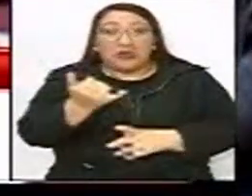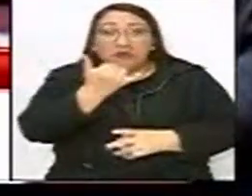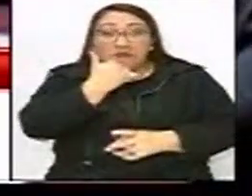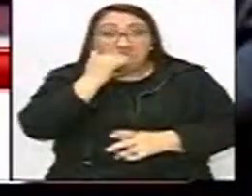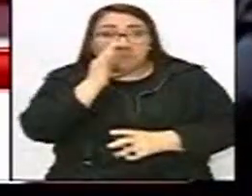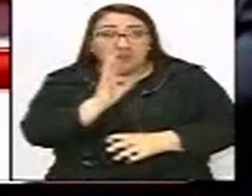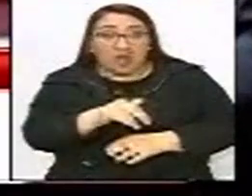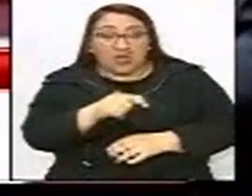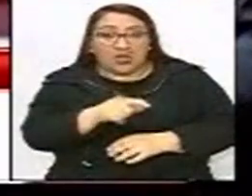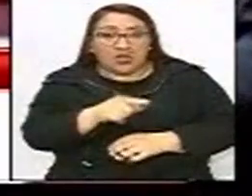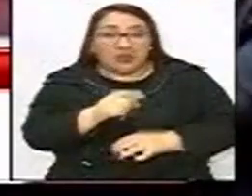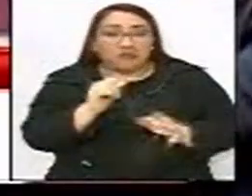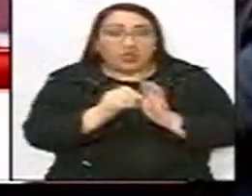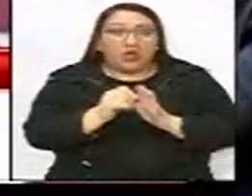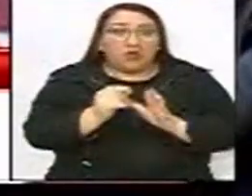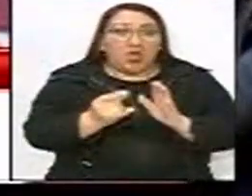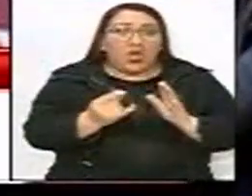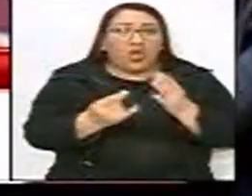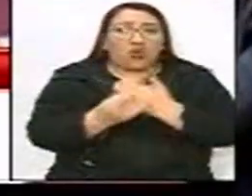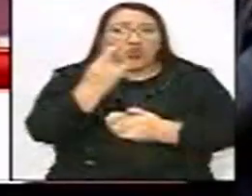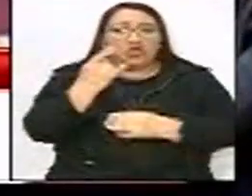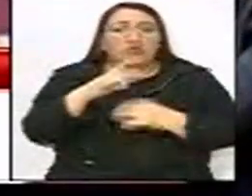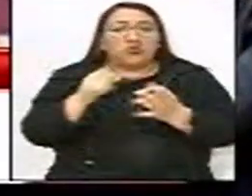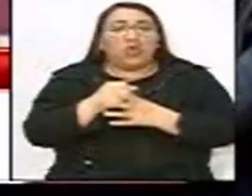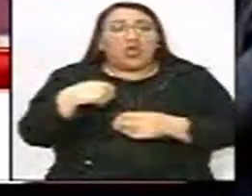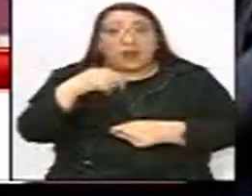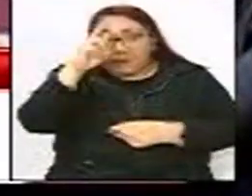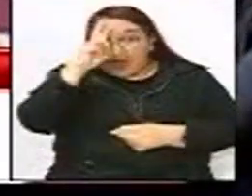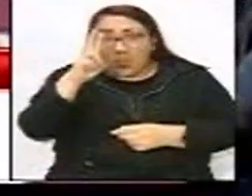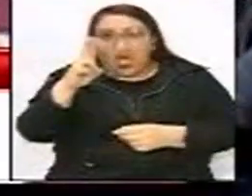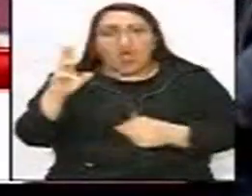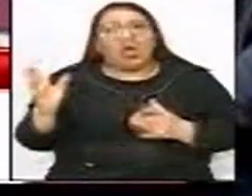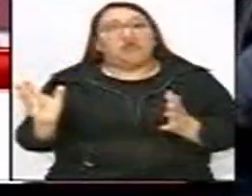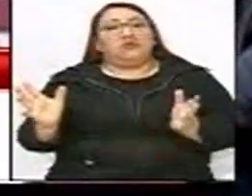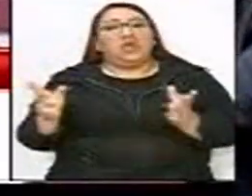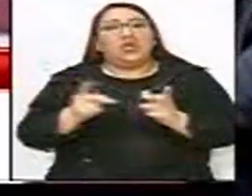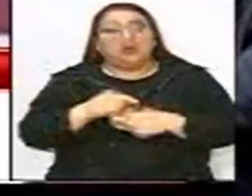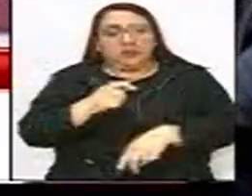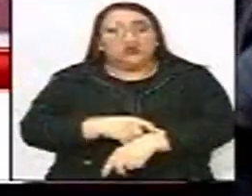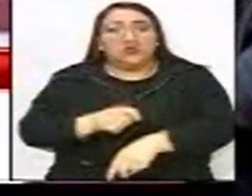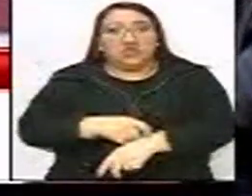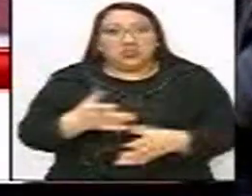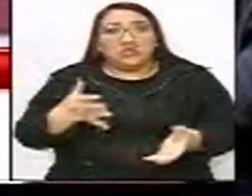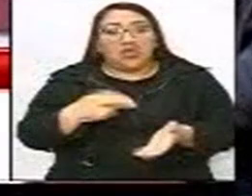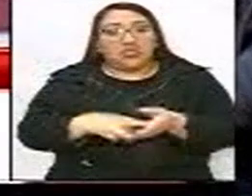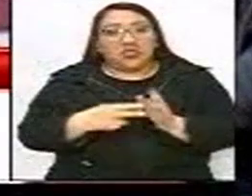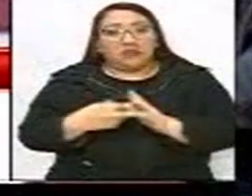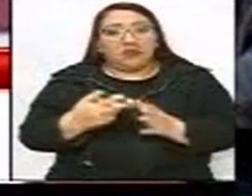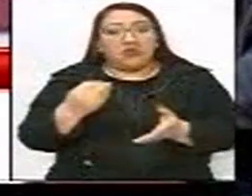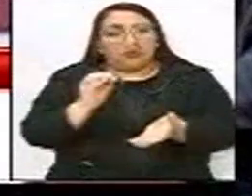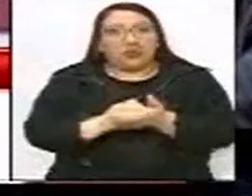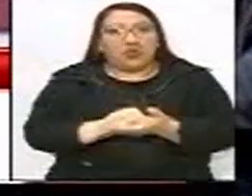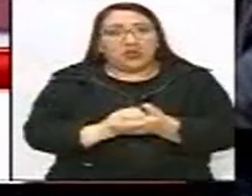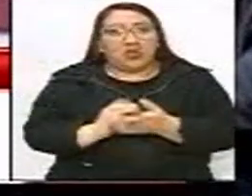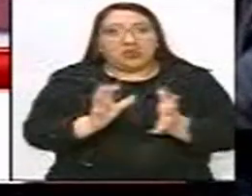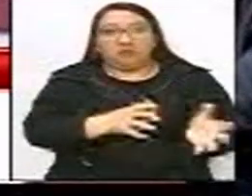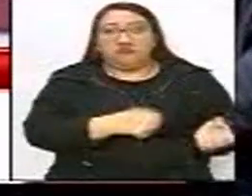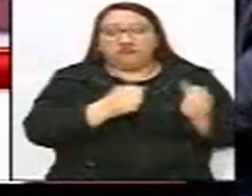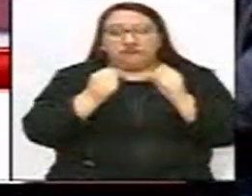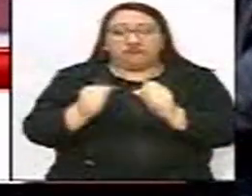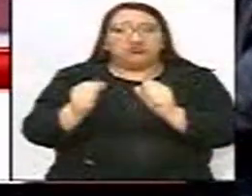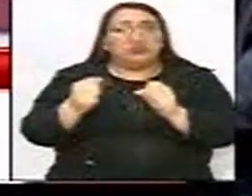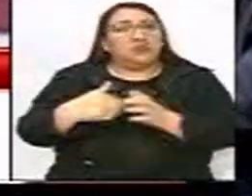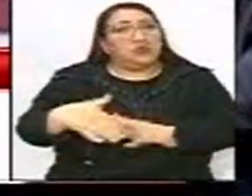actos que lesionan los intereses de nuestro país, yo creo que es hora ya que también se pongan en su lugar y en su